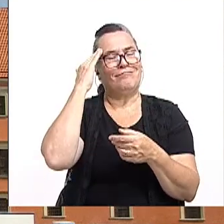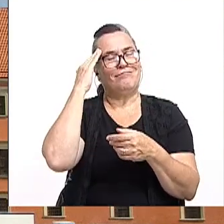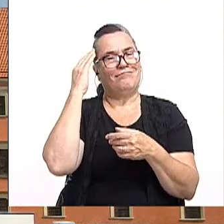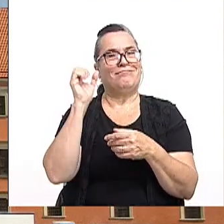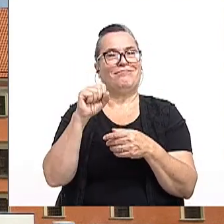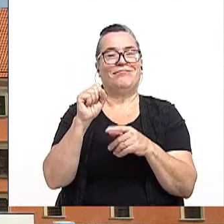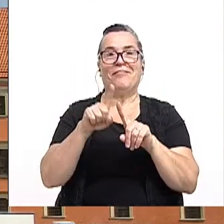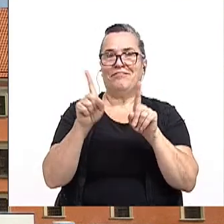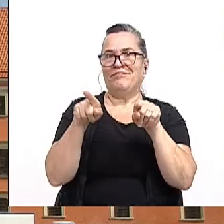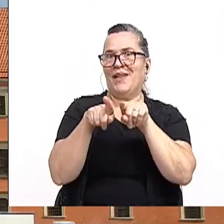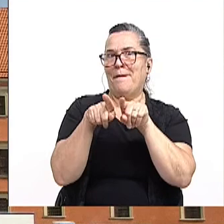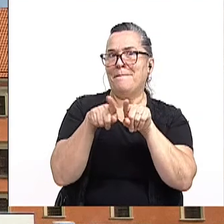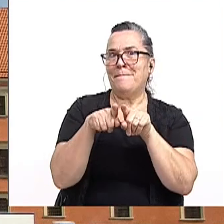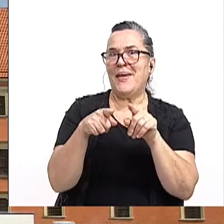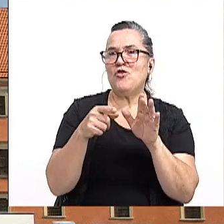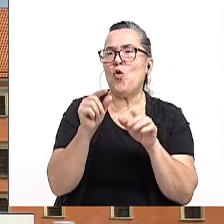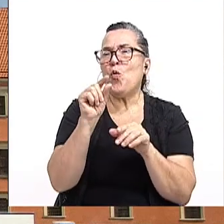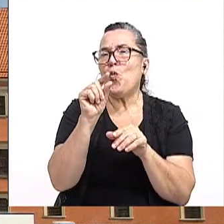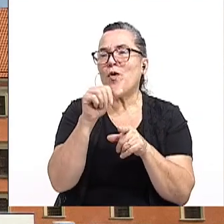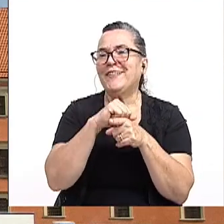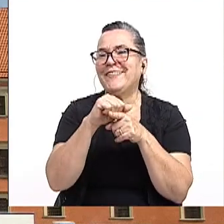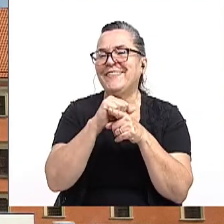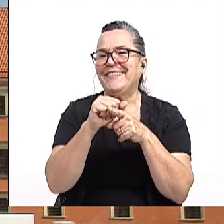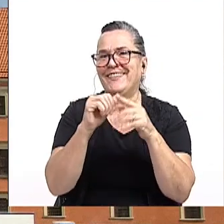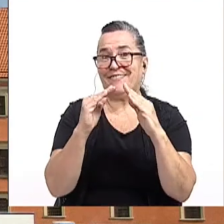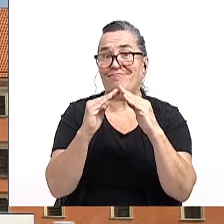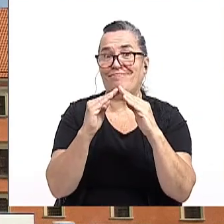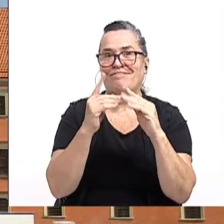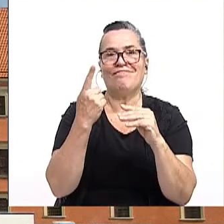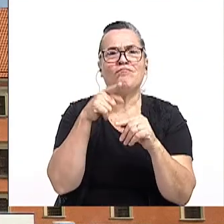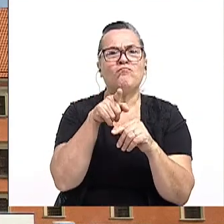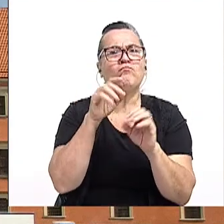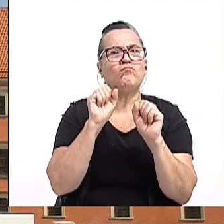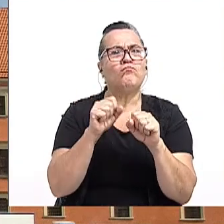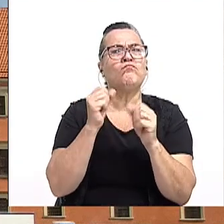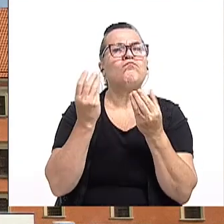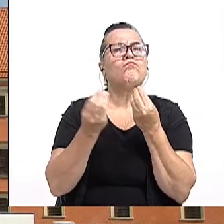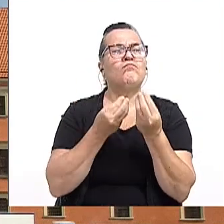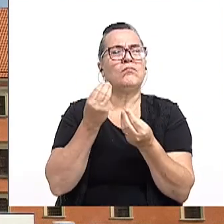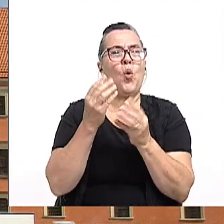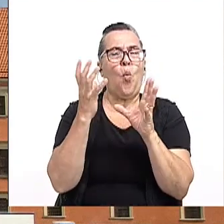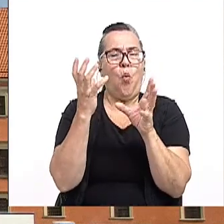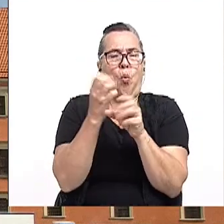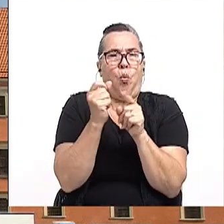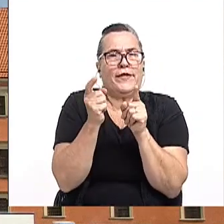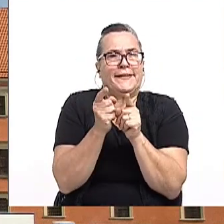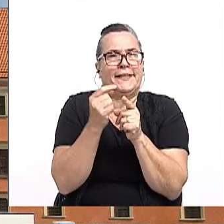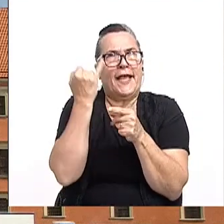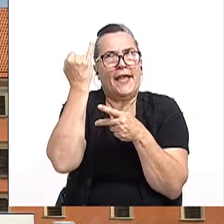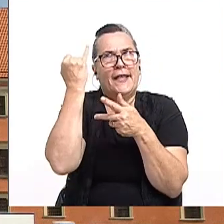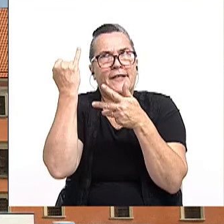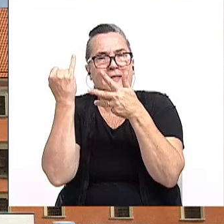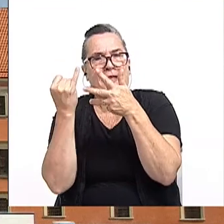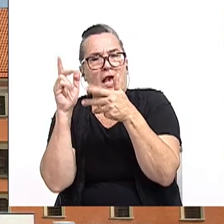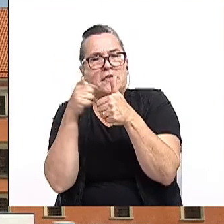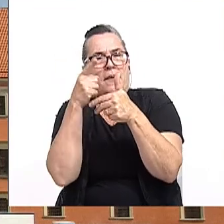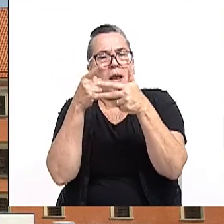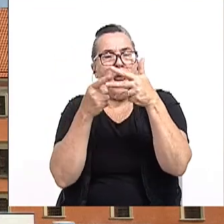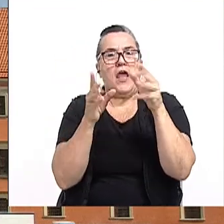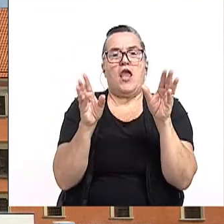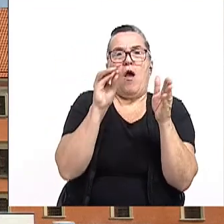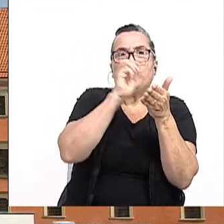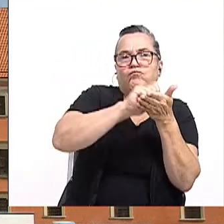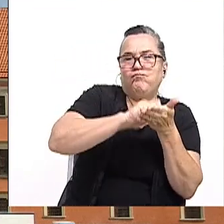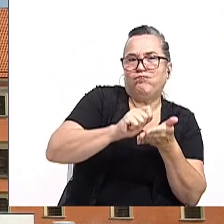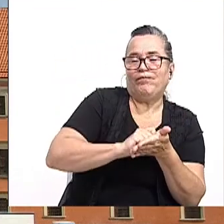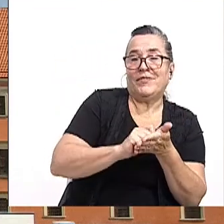también les voy a dejar una pequeña tareita para que puedan realizar como un resumen de esas ideas principales y las vamos a estar